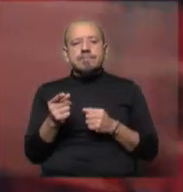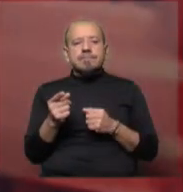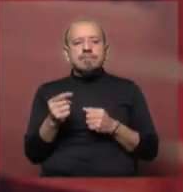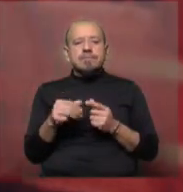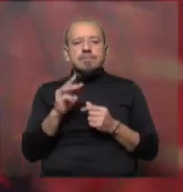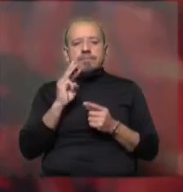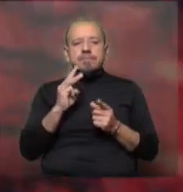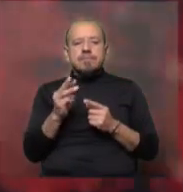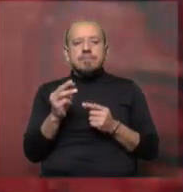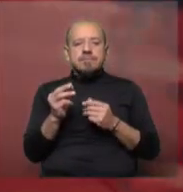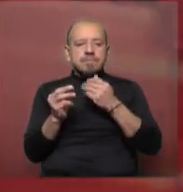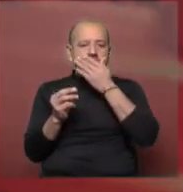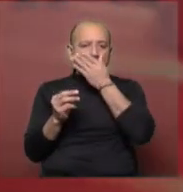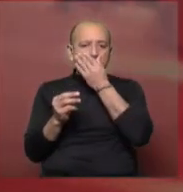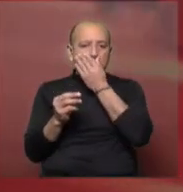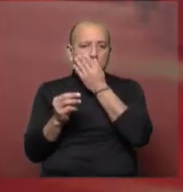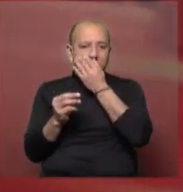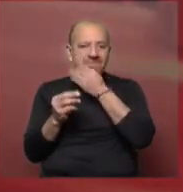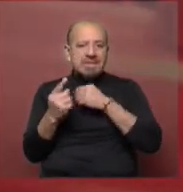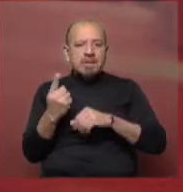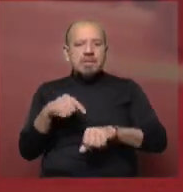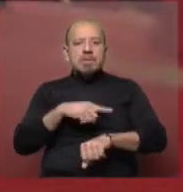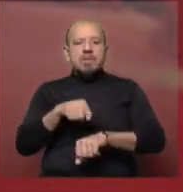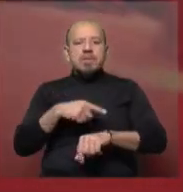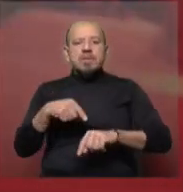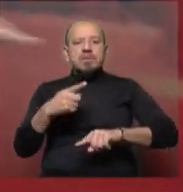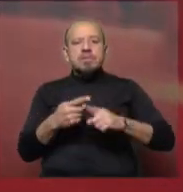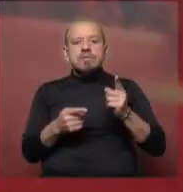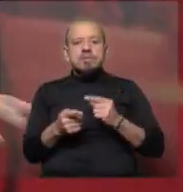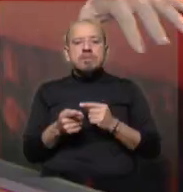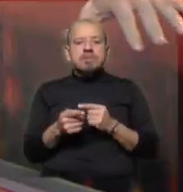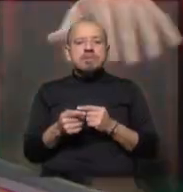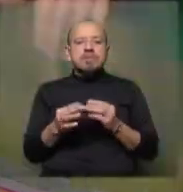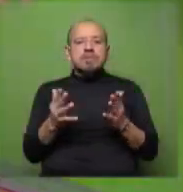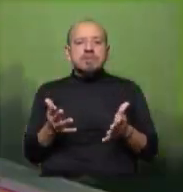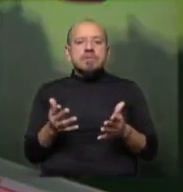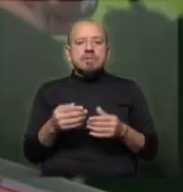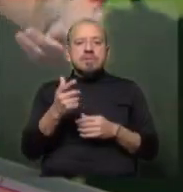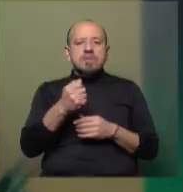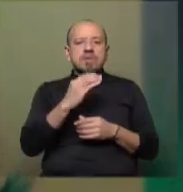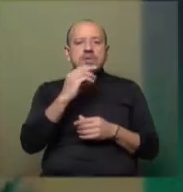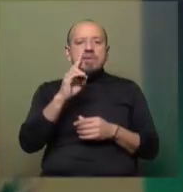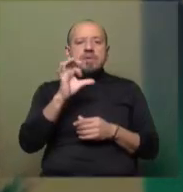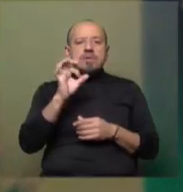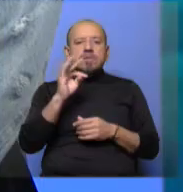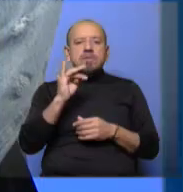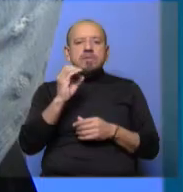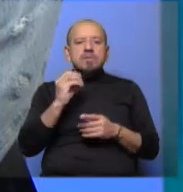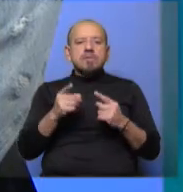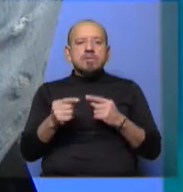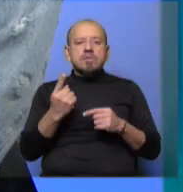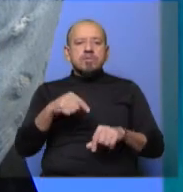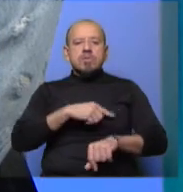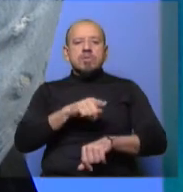un show nuestro, donde podemos tocar una hora y media, no. Ahí jugamos con los climas, cortamos, metemos un acústico. No, más nunca pasa de una hora